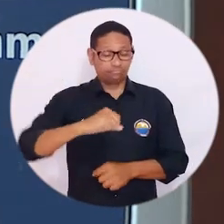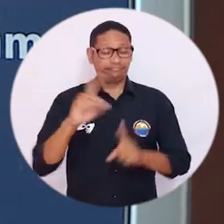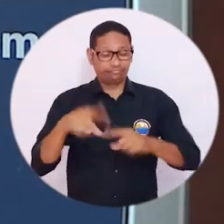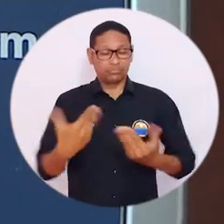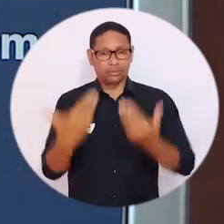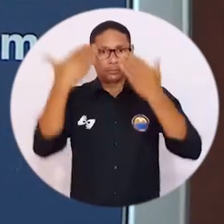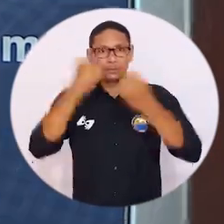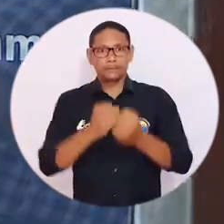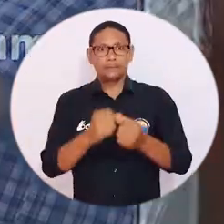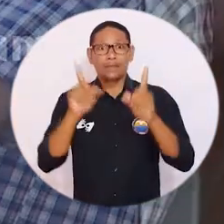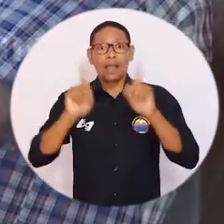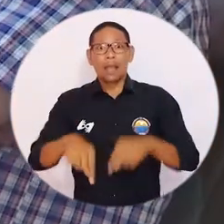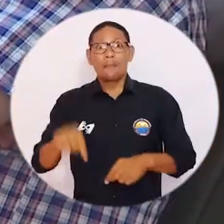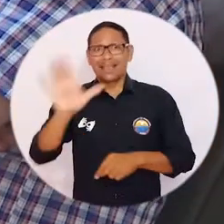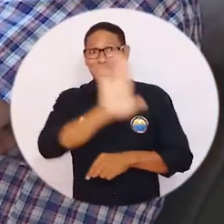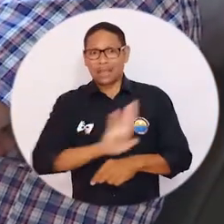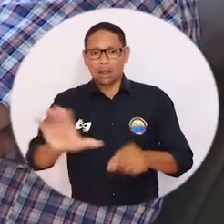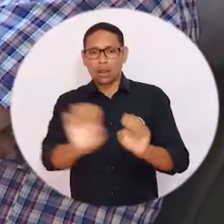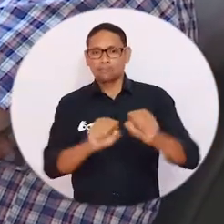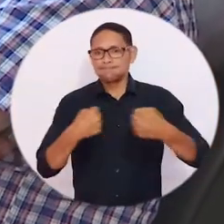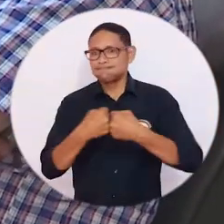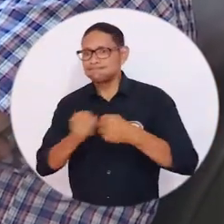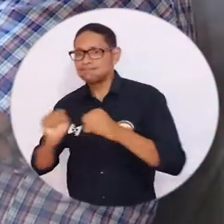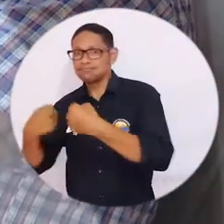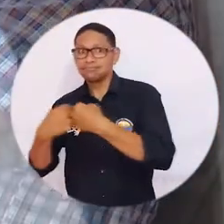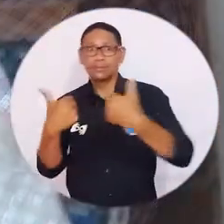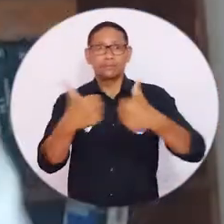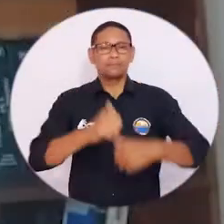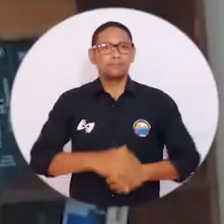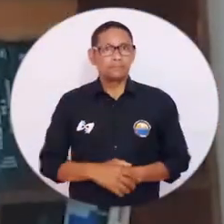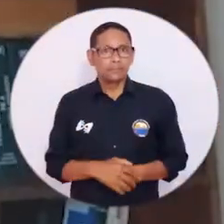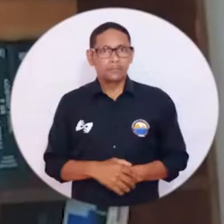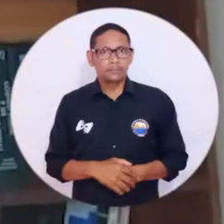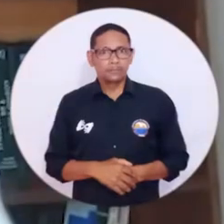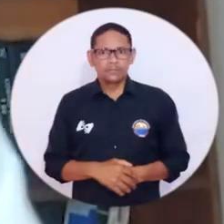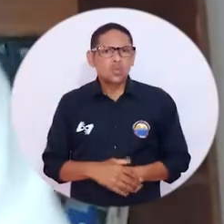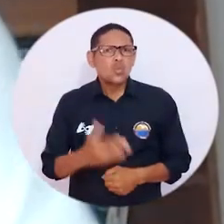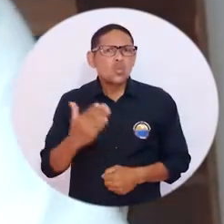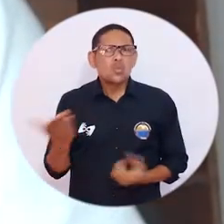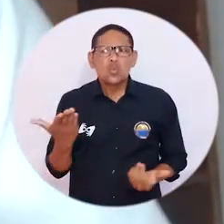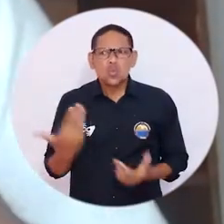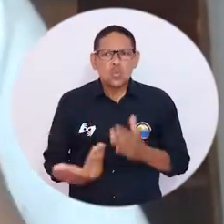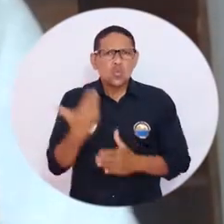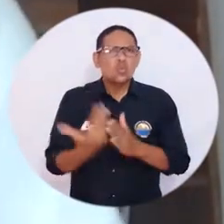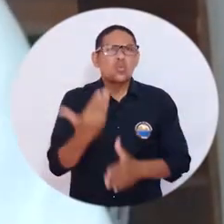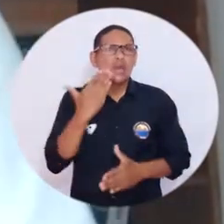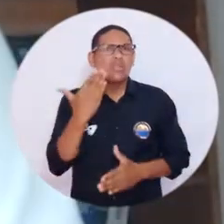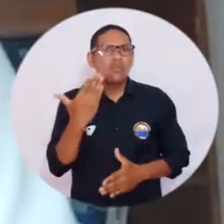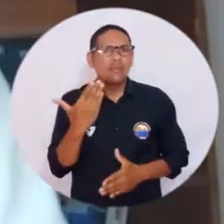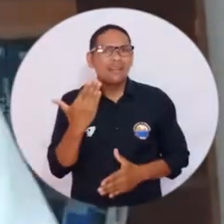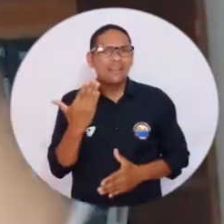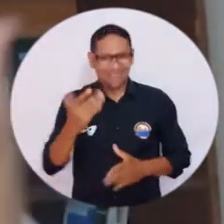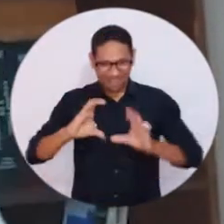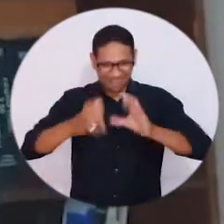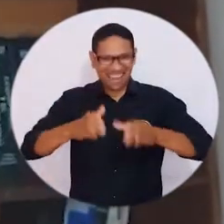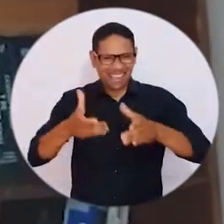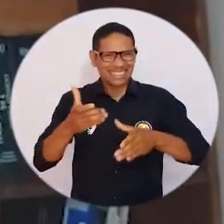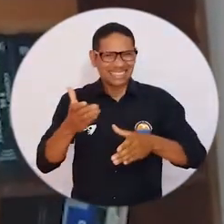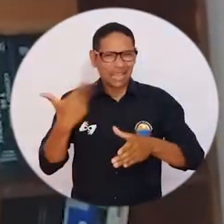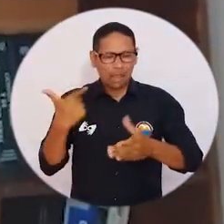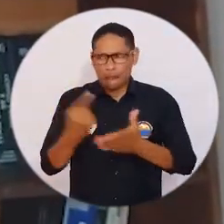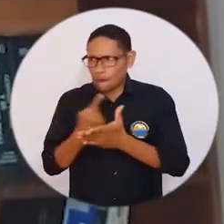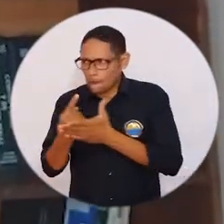a establecer alianzas en el territorio para servir a la sociedad. Esta iniciativa surge en un salón de clases, como surgen